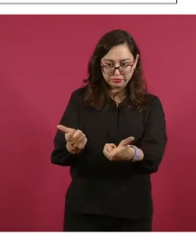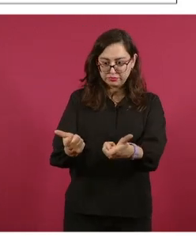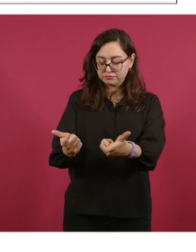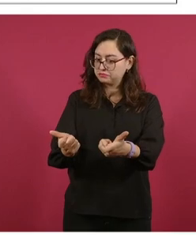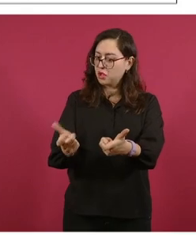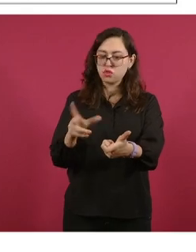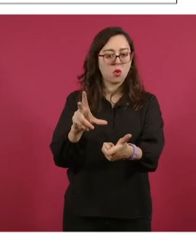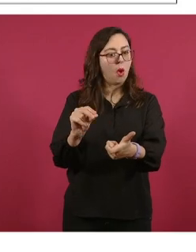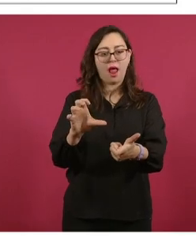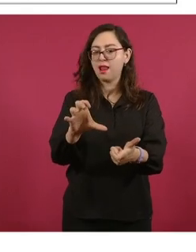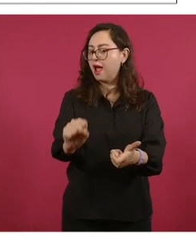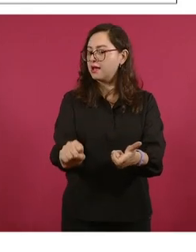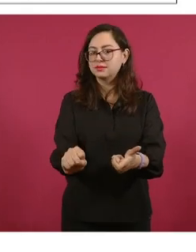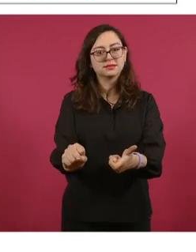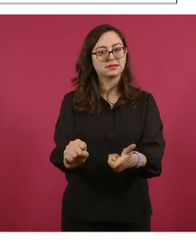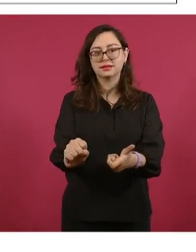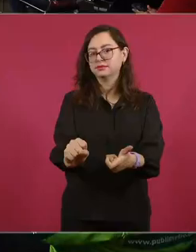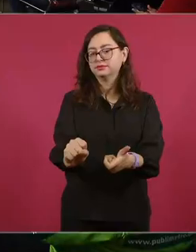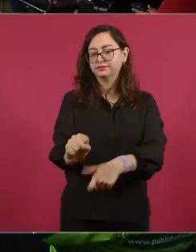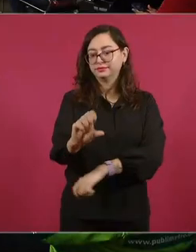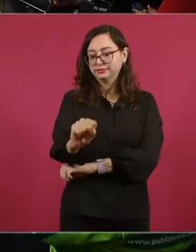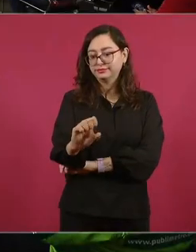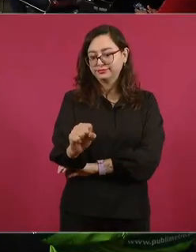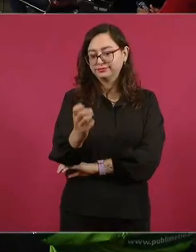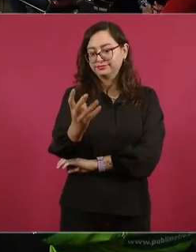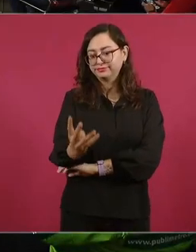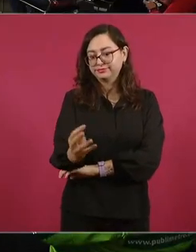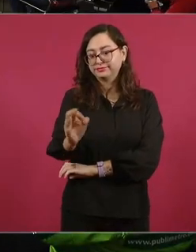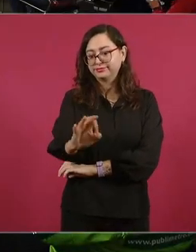para que el trabajador pueda